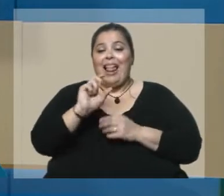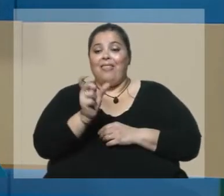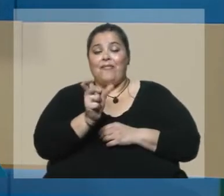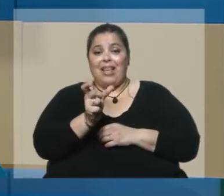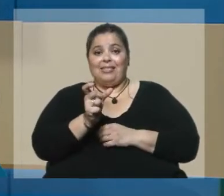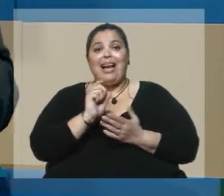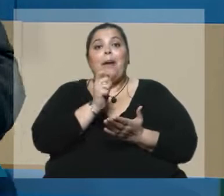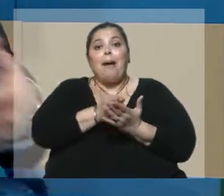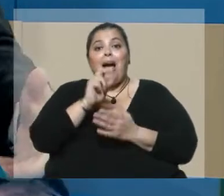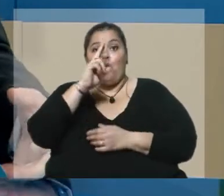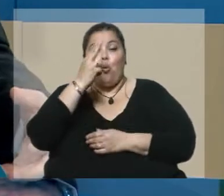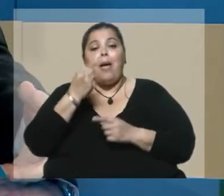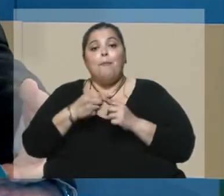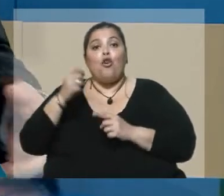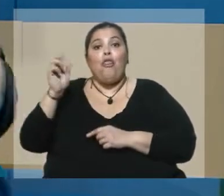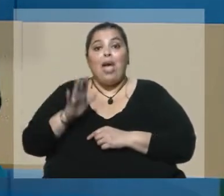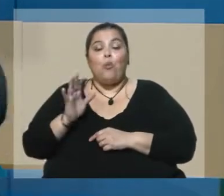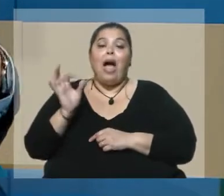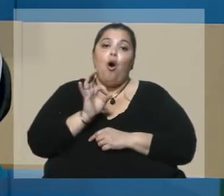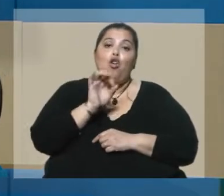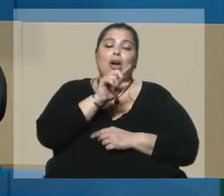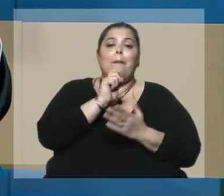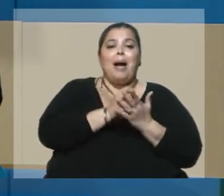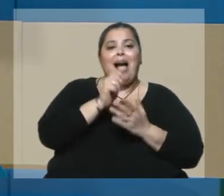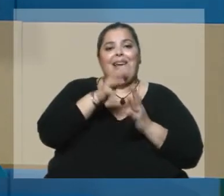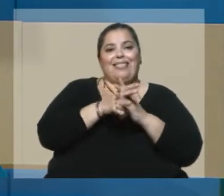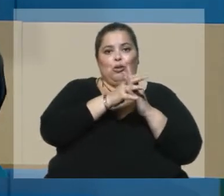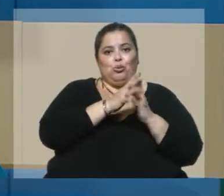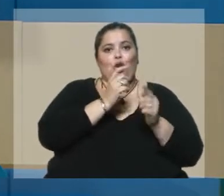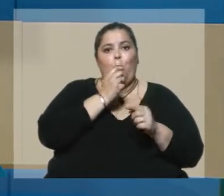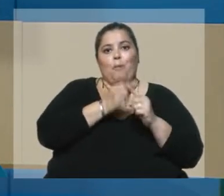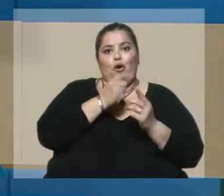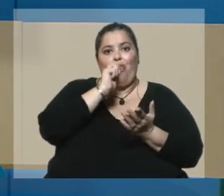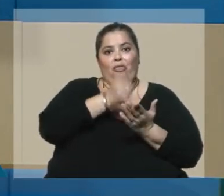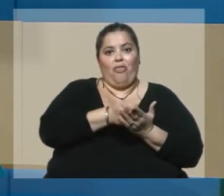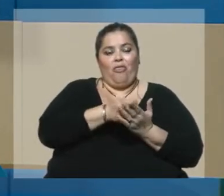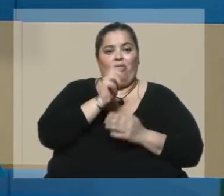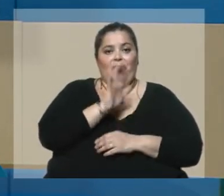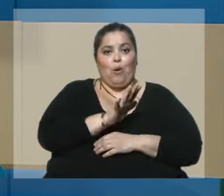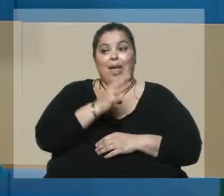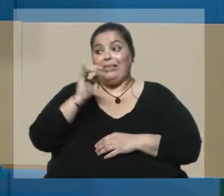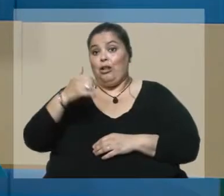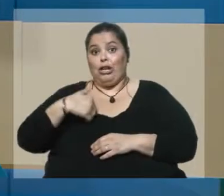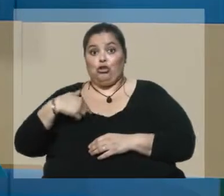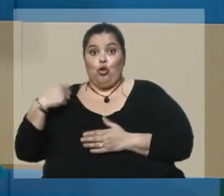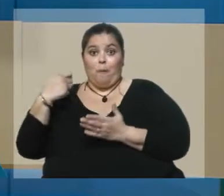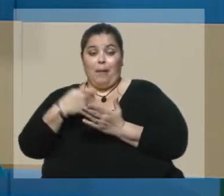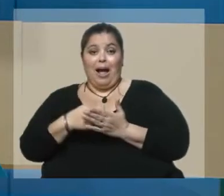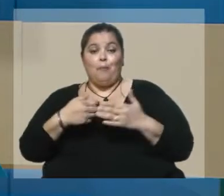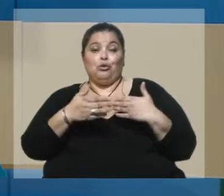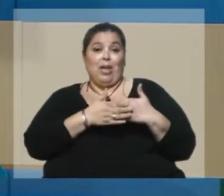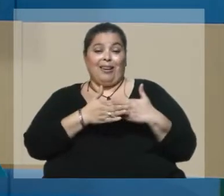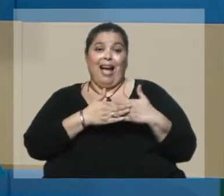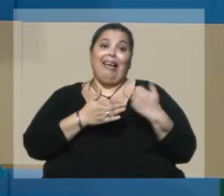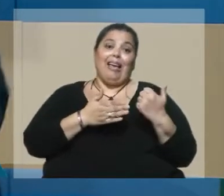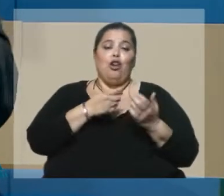endeudarse y lo que paga Estados Unidos por endeudarse cuando lo que pagó Uruguay se acerca lo que paga Estados Unidos En definitiva estamos en una mejor